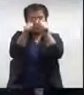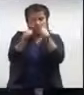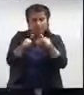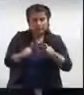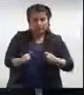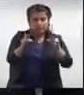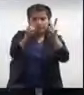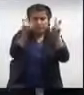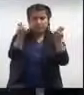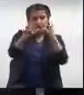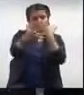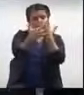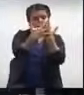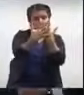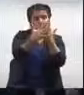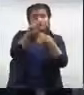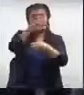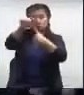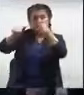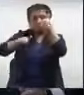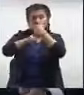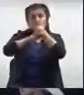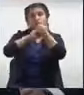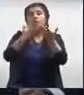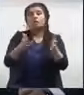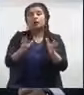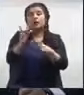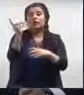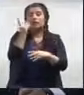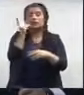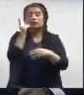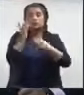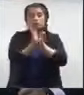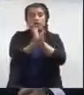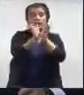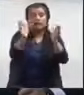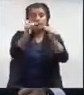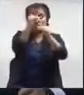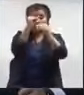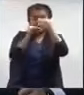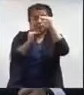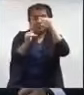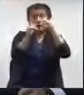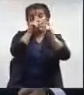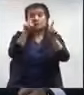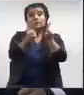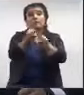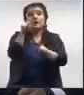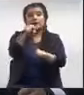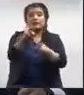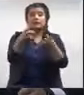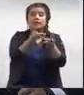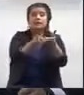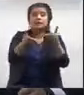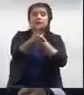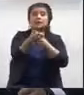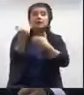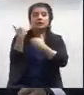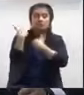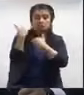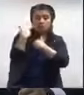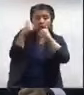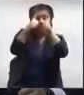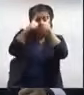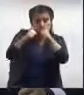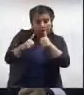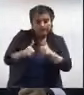Penitenciaria está subordinada jerárquicamente a la Dirección General y es la responsable de obtener,